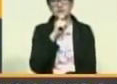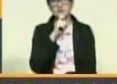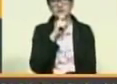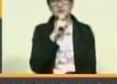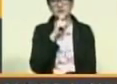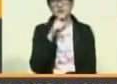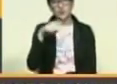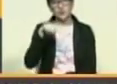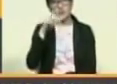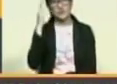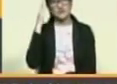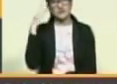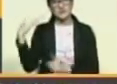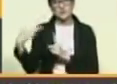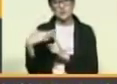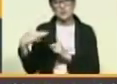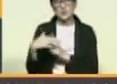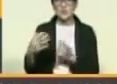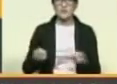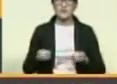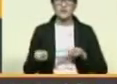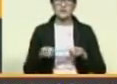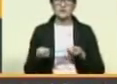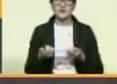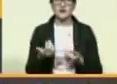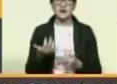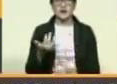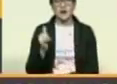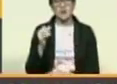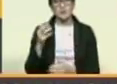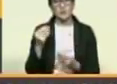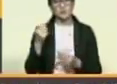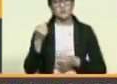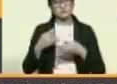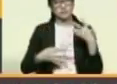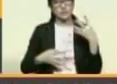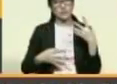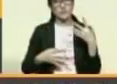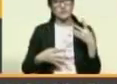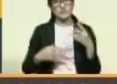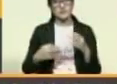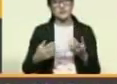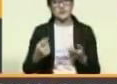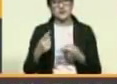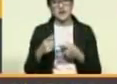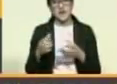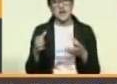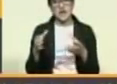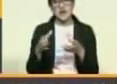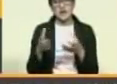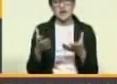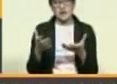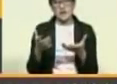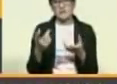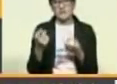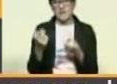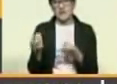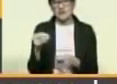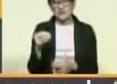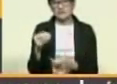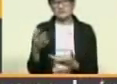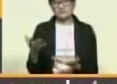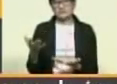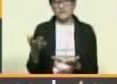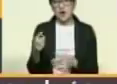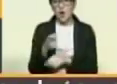saben ustedes, persecución financiera. Hay muchos insumos, hay muchos repuestos, hay muchos equipos que están siendo perseguidos por